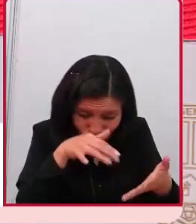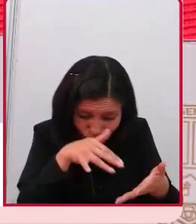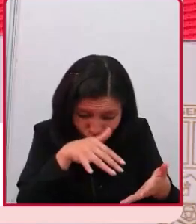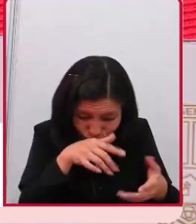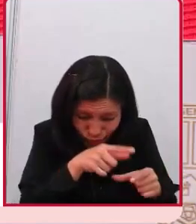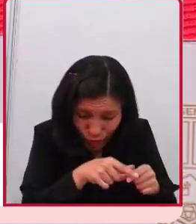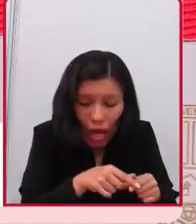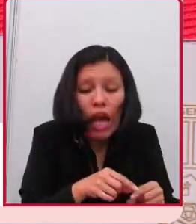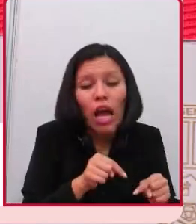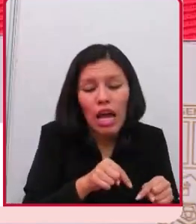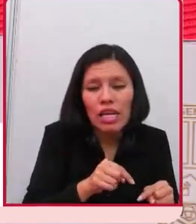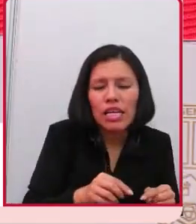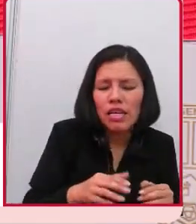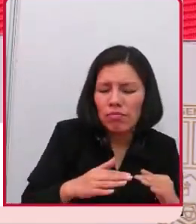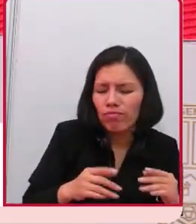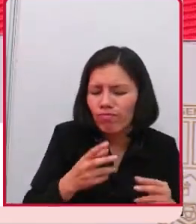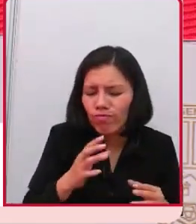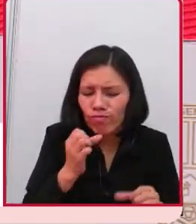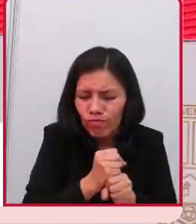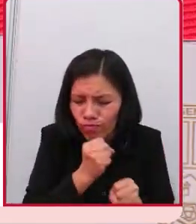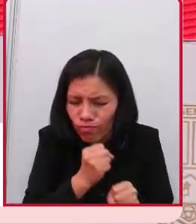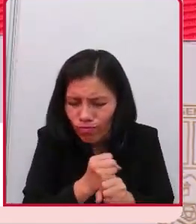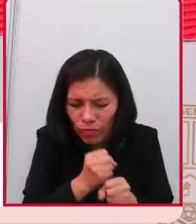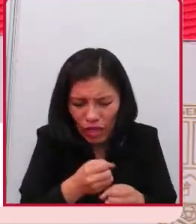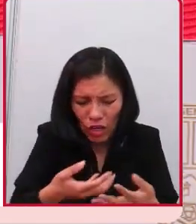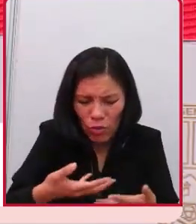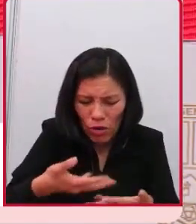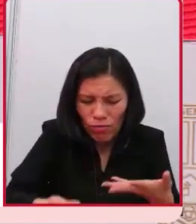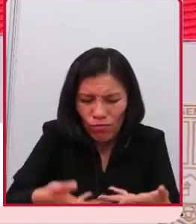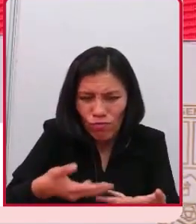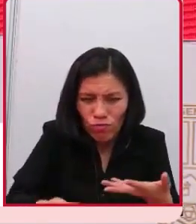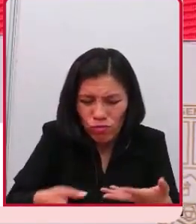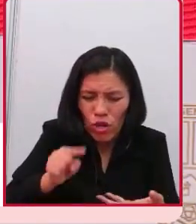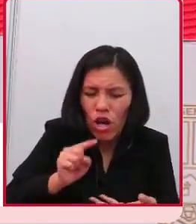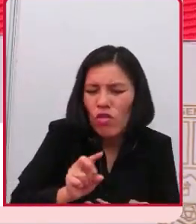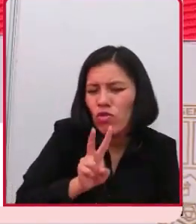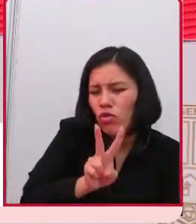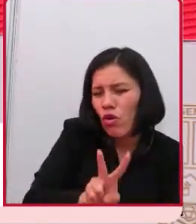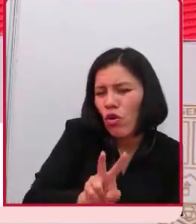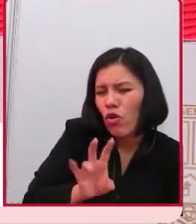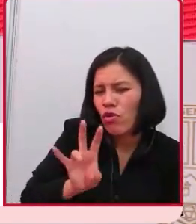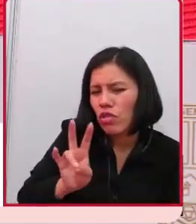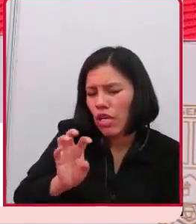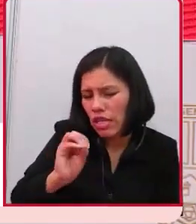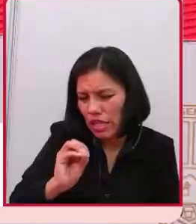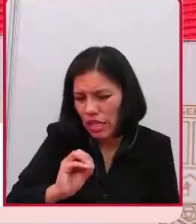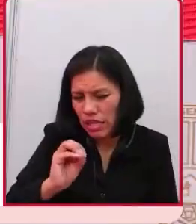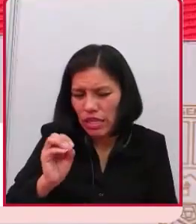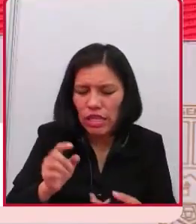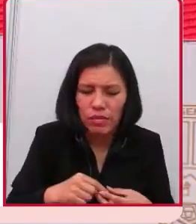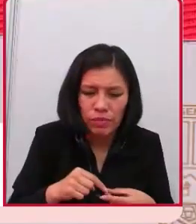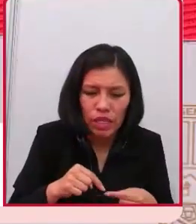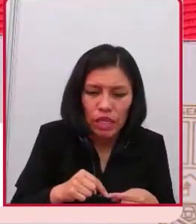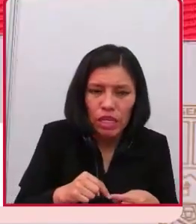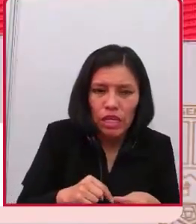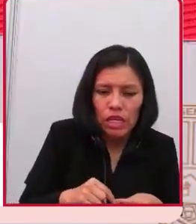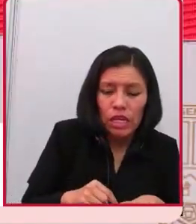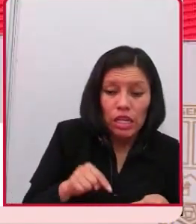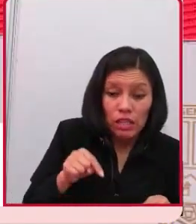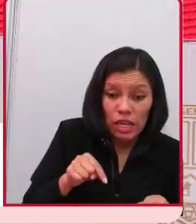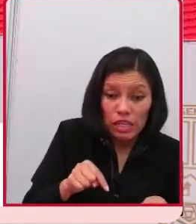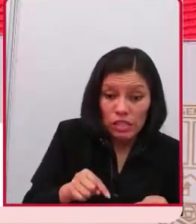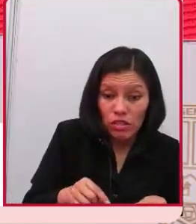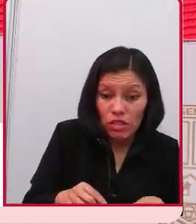malla 270 también, pero el evento mayor de mayor correlación se da justamente a partir de la